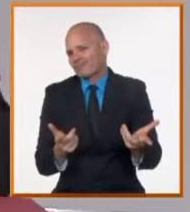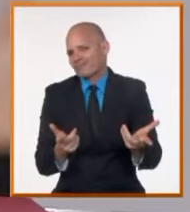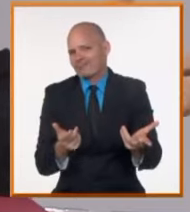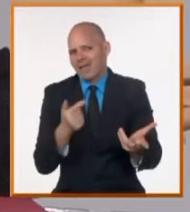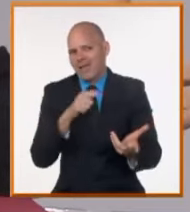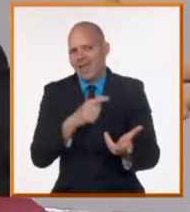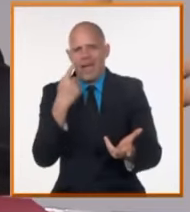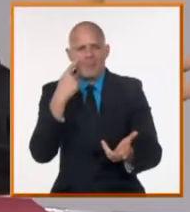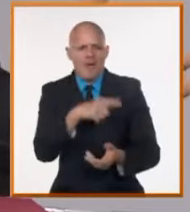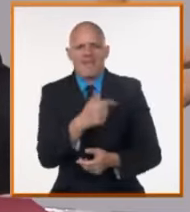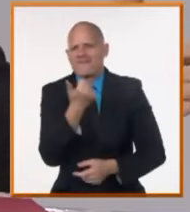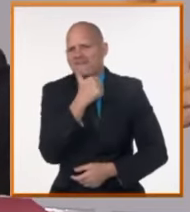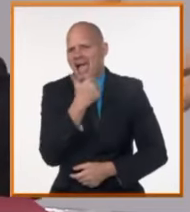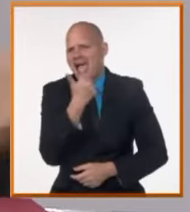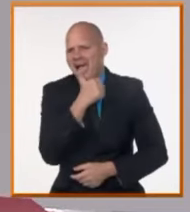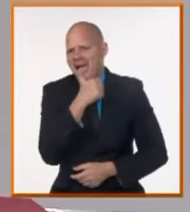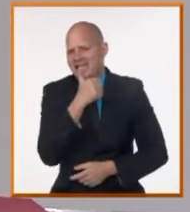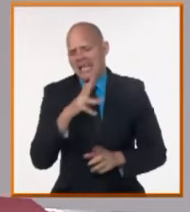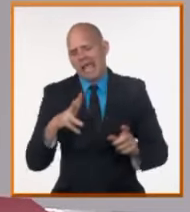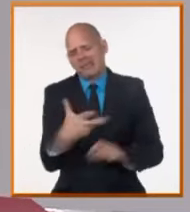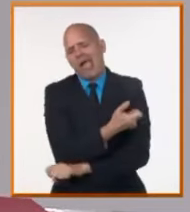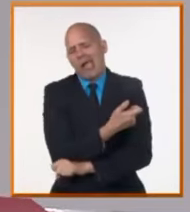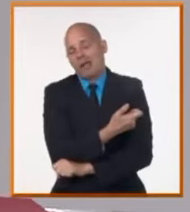Y los tipos apostaron a que